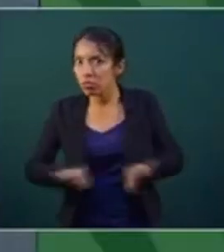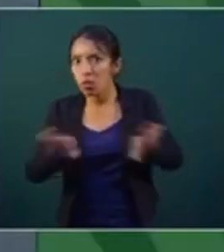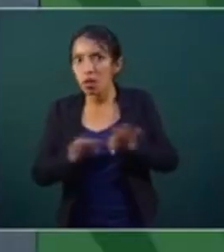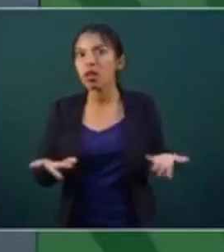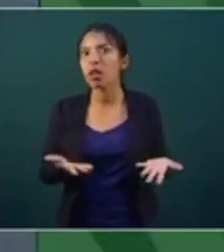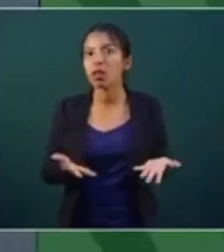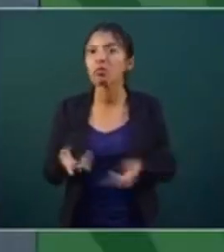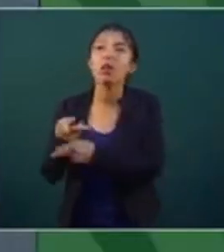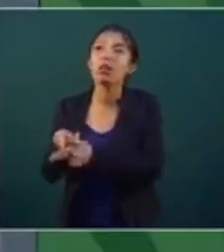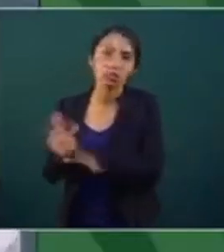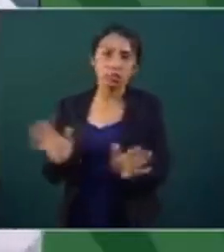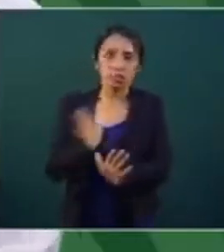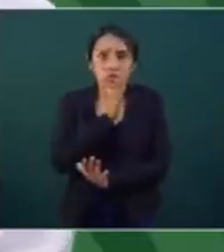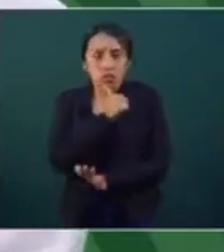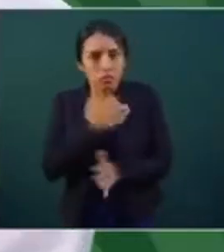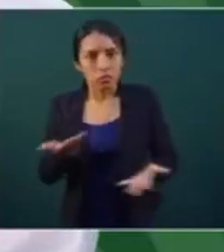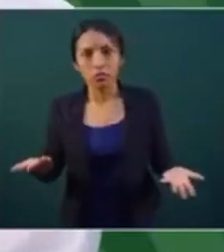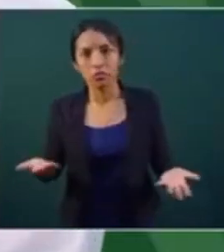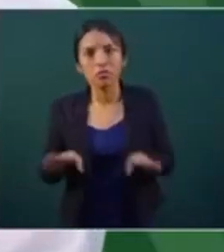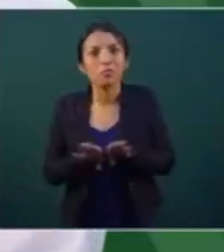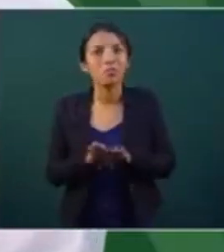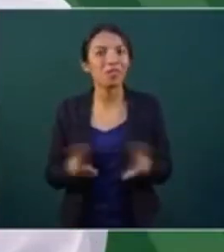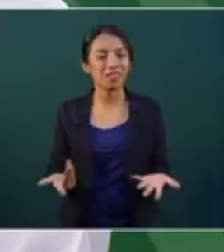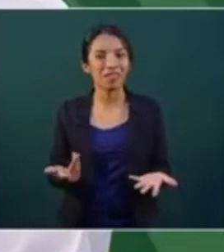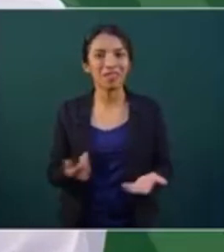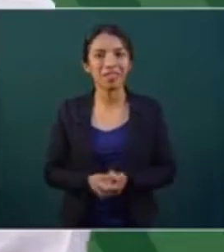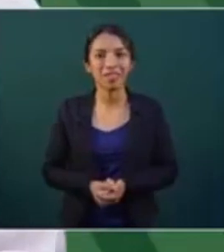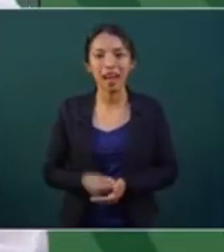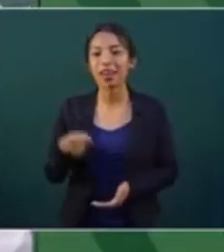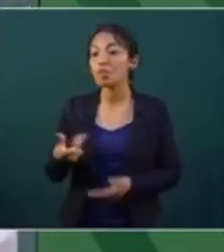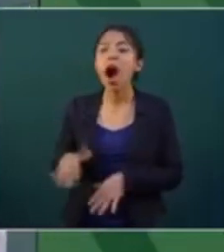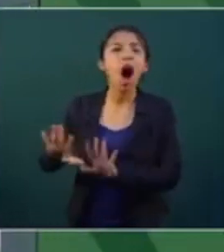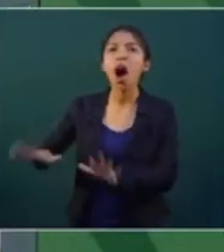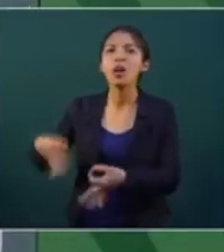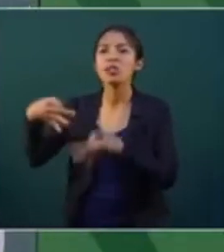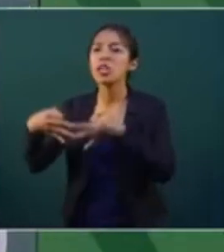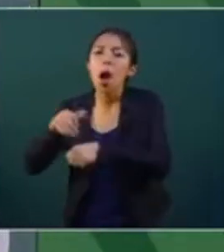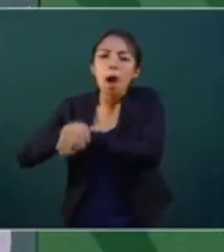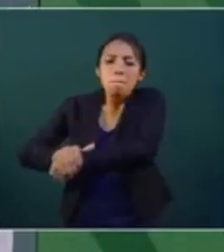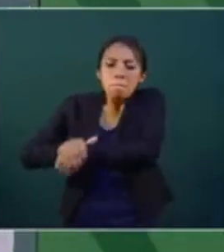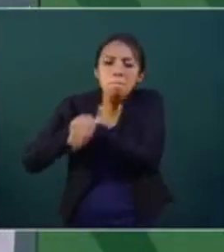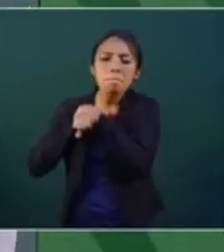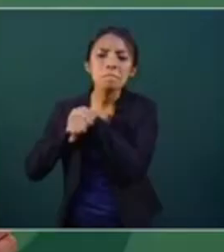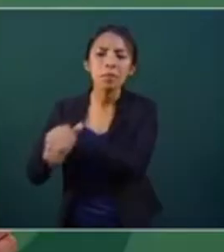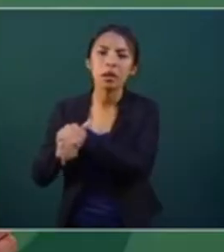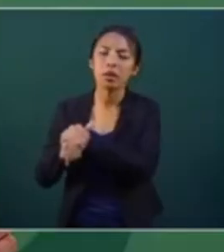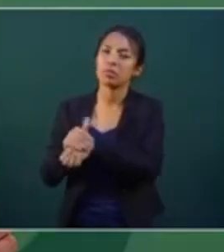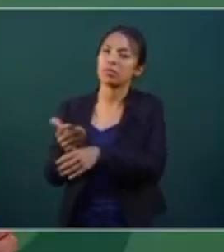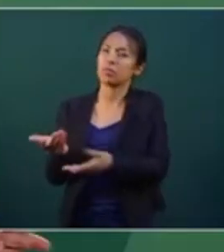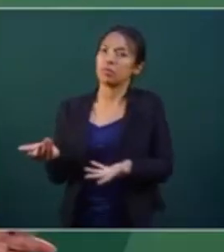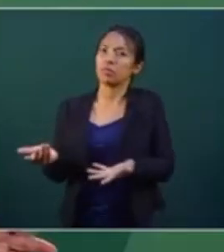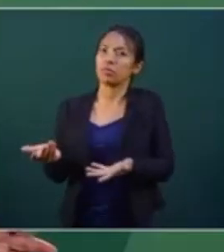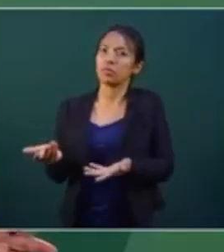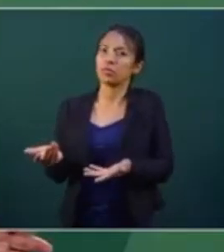se atreve a hablar, y en cuanto a los medios de comunicación, aseguró que muchas veces no se puede transmitir toda la información